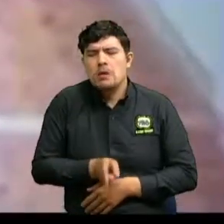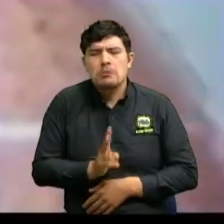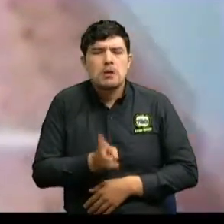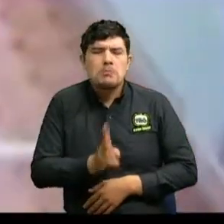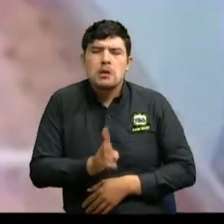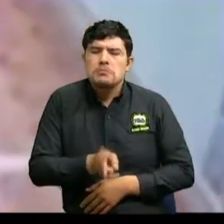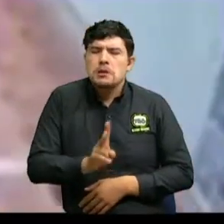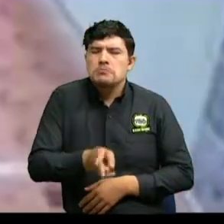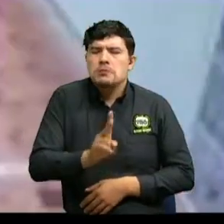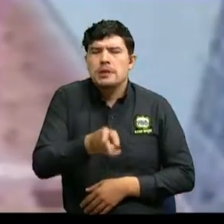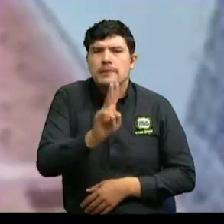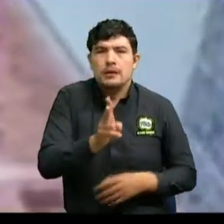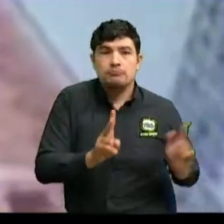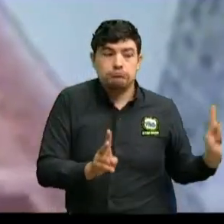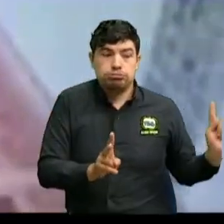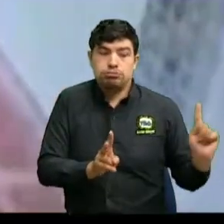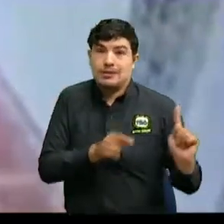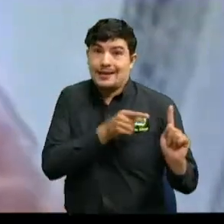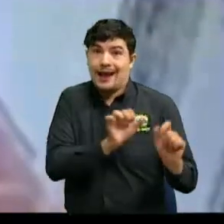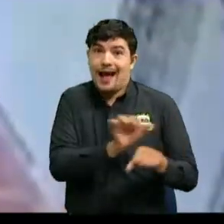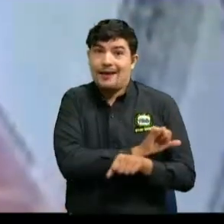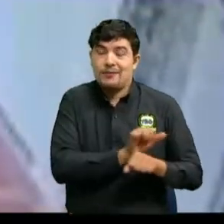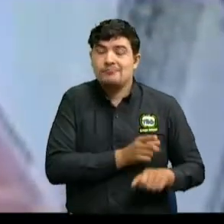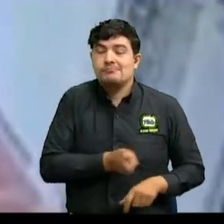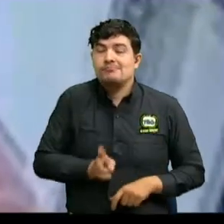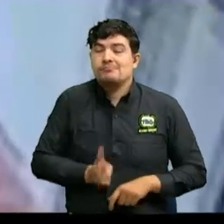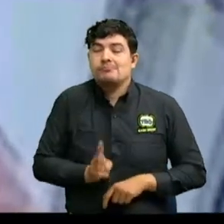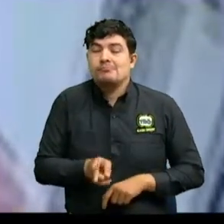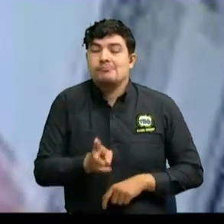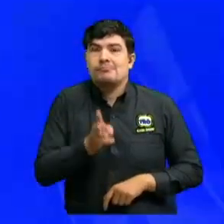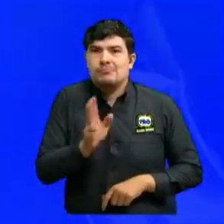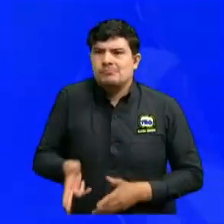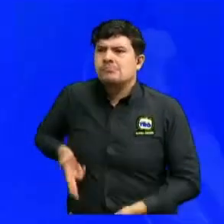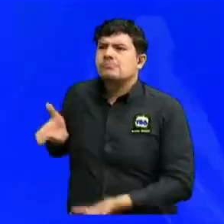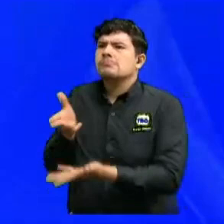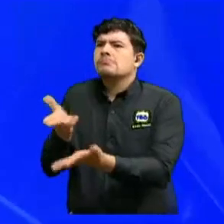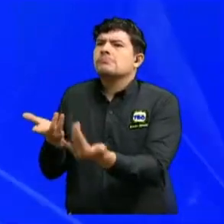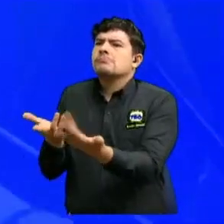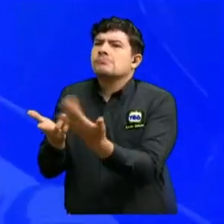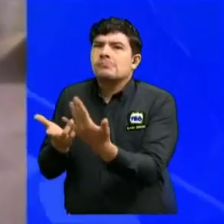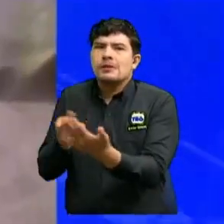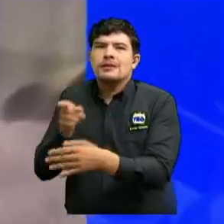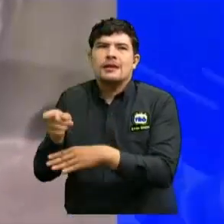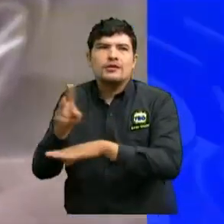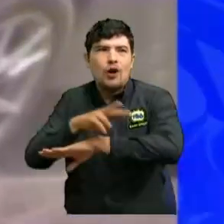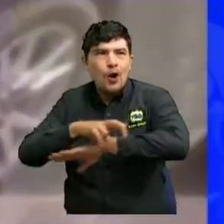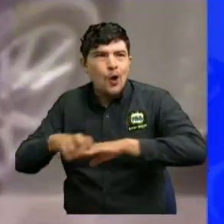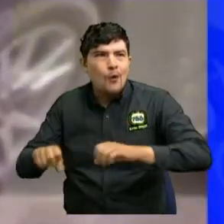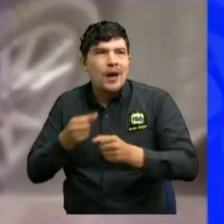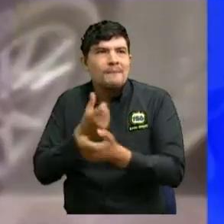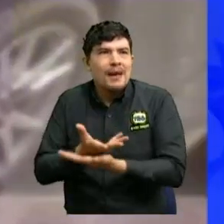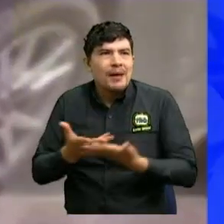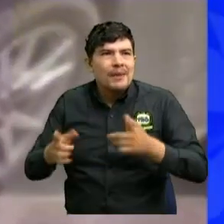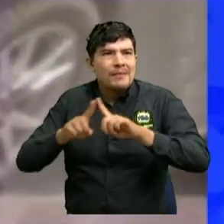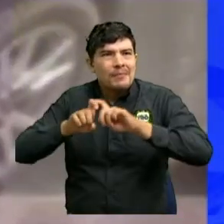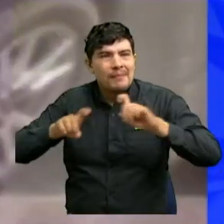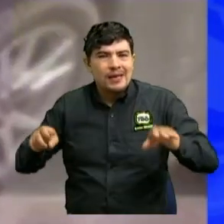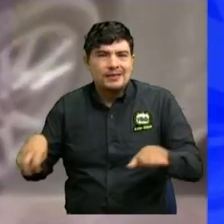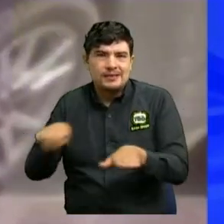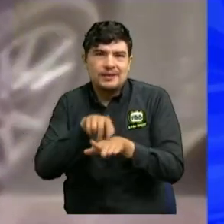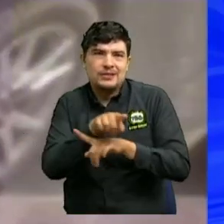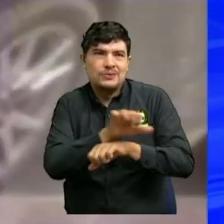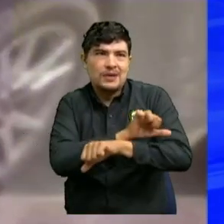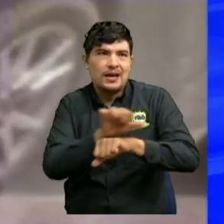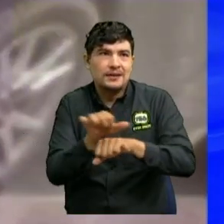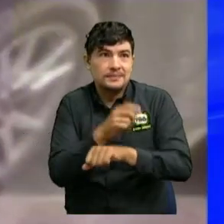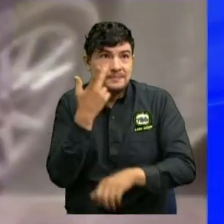encontraba deambulando por el sector de San Alonso de Bucaramanga. Posteriormente le roba sus pertenencias y se sube a este vehículo.